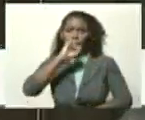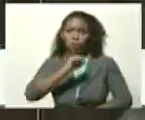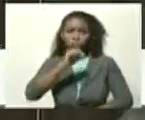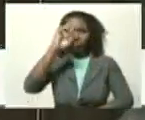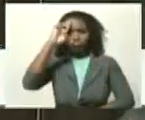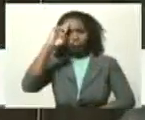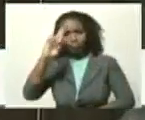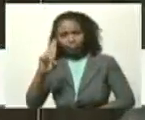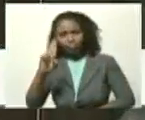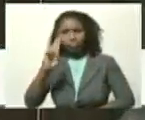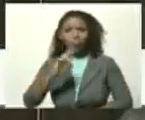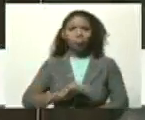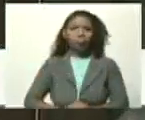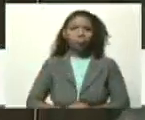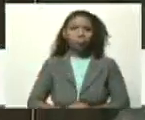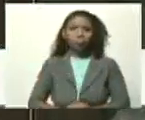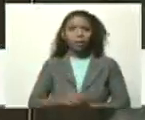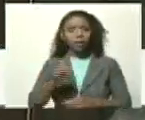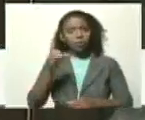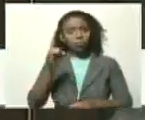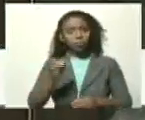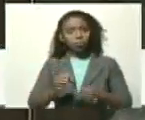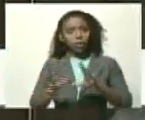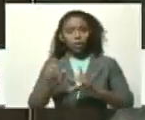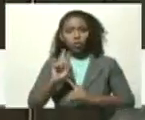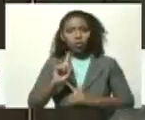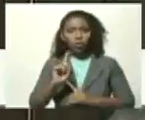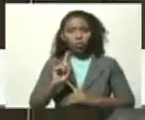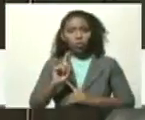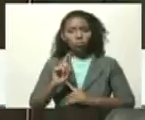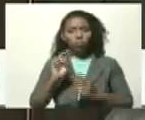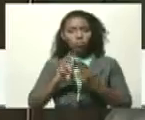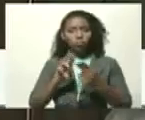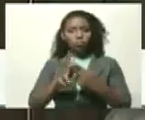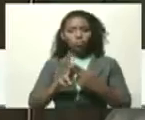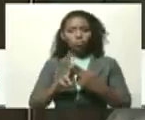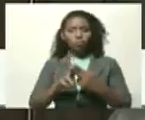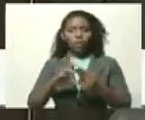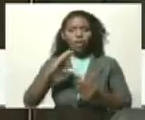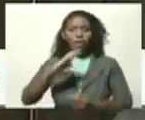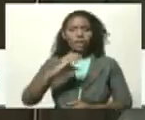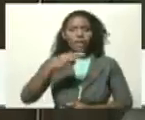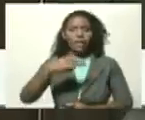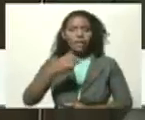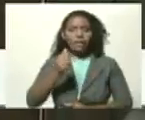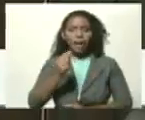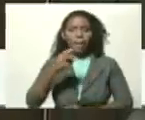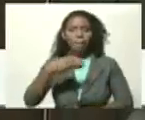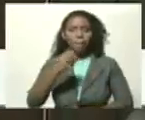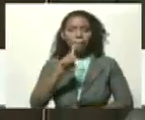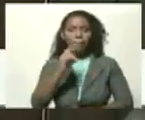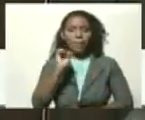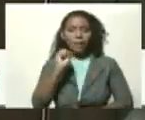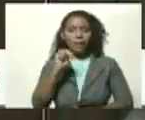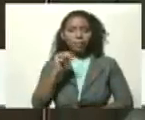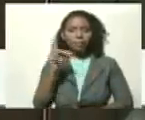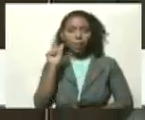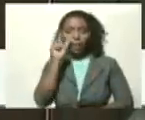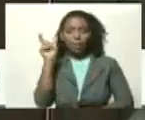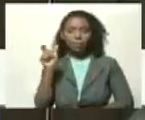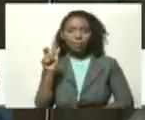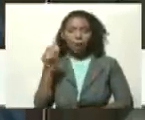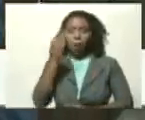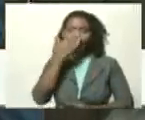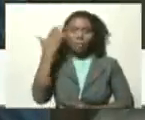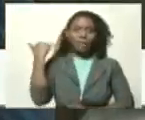respeto, lamento no haberle conocido, Charles Chaplin. Lo pasado ha huido, lo